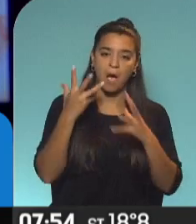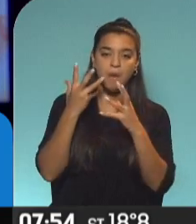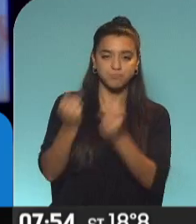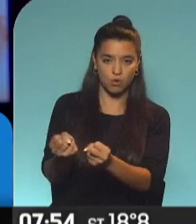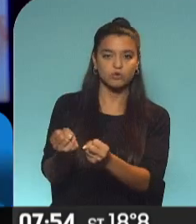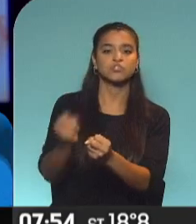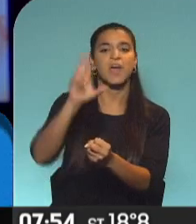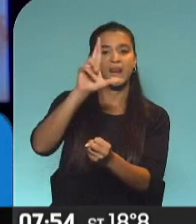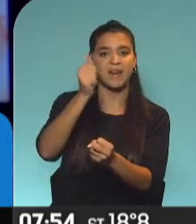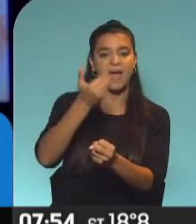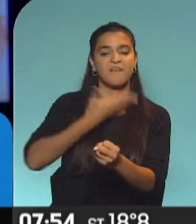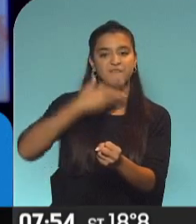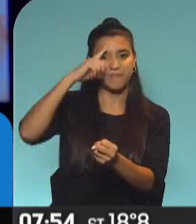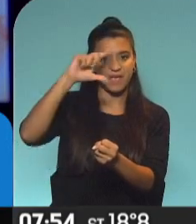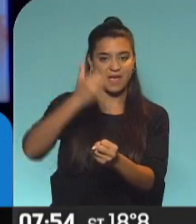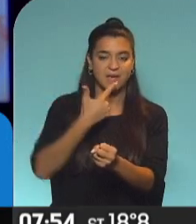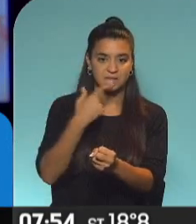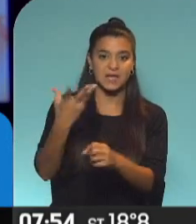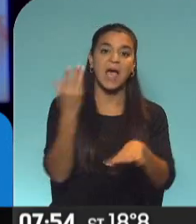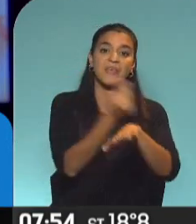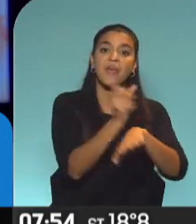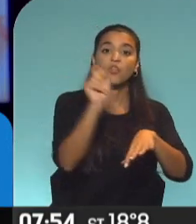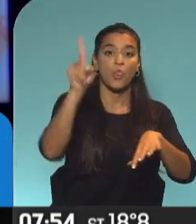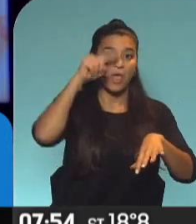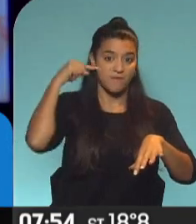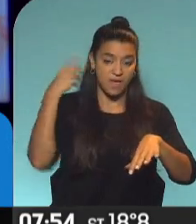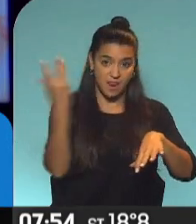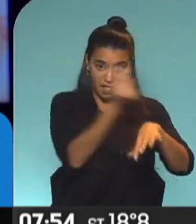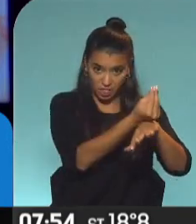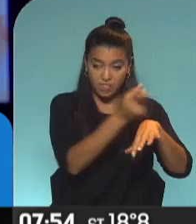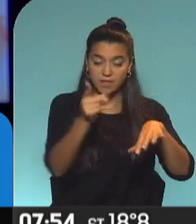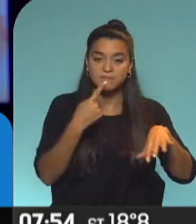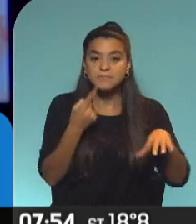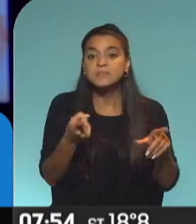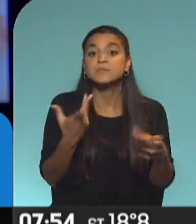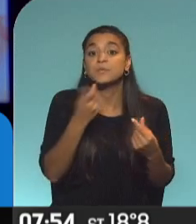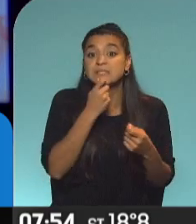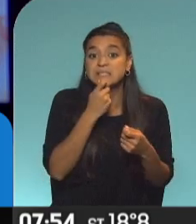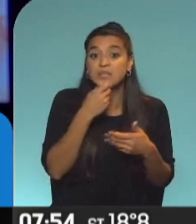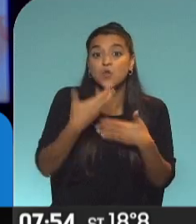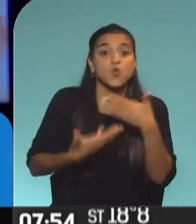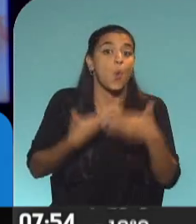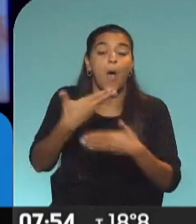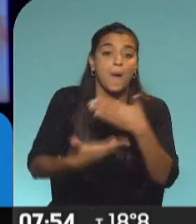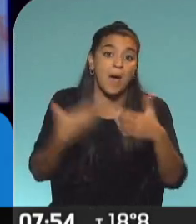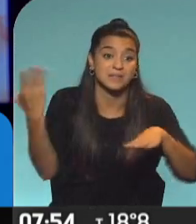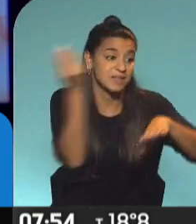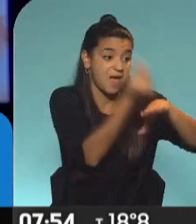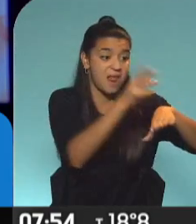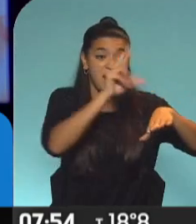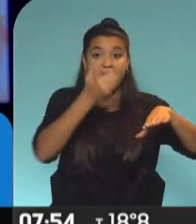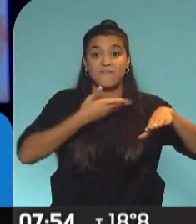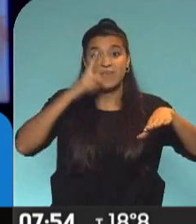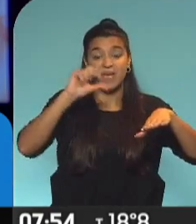daniel rafecas el candidato de alberto fernández porque ella dice que de no avanzar el pliego de rafecas